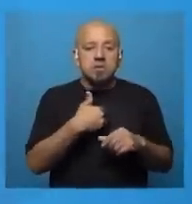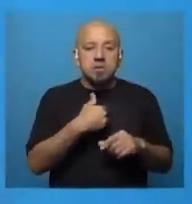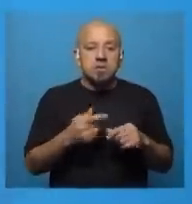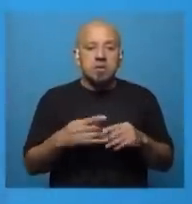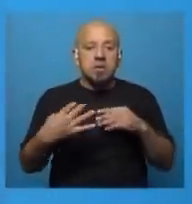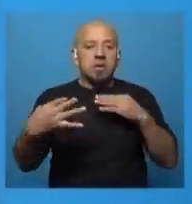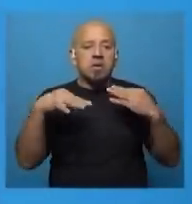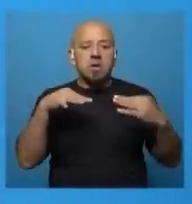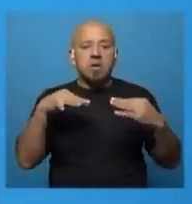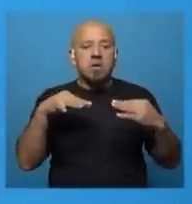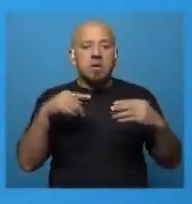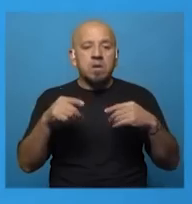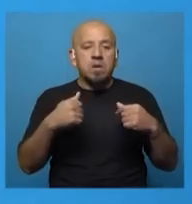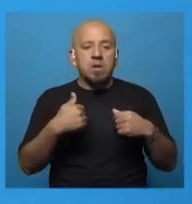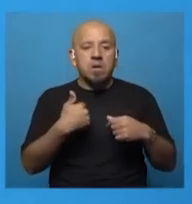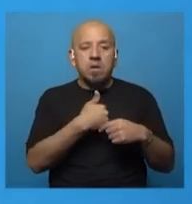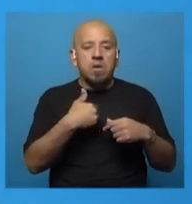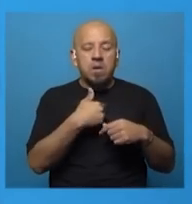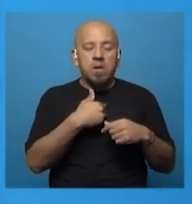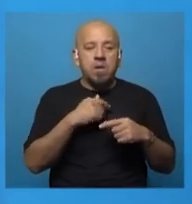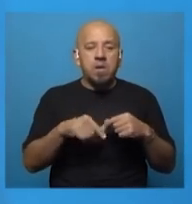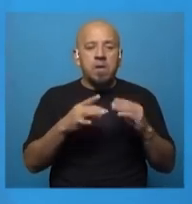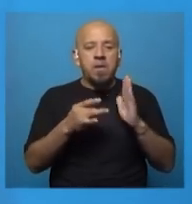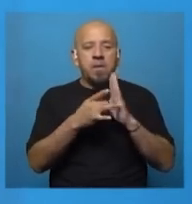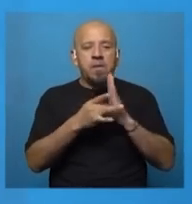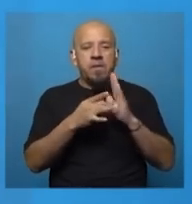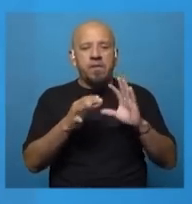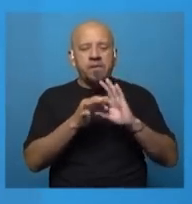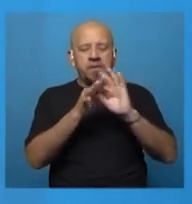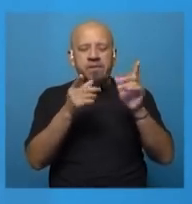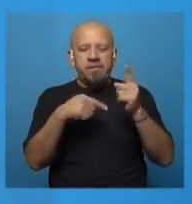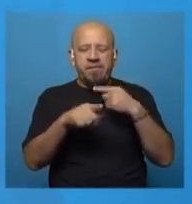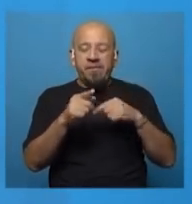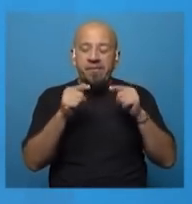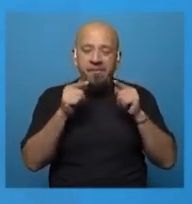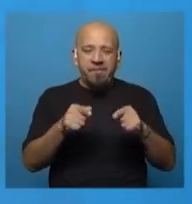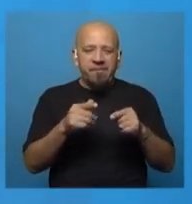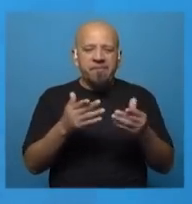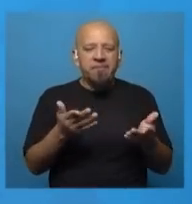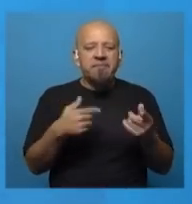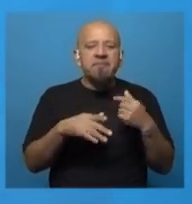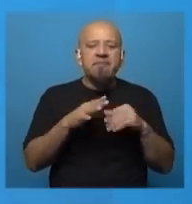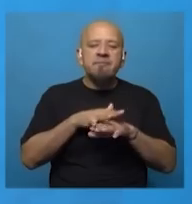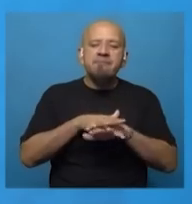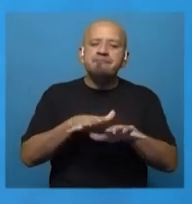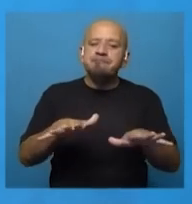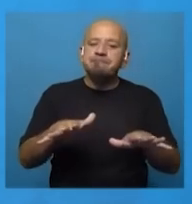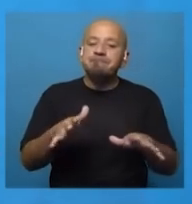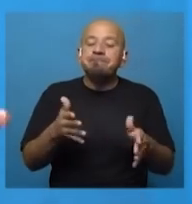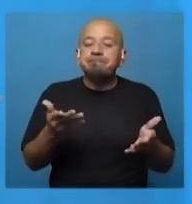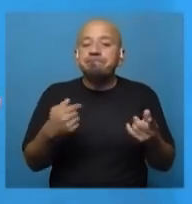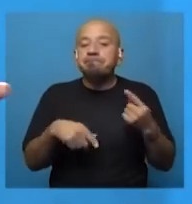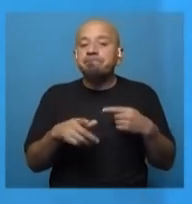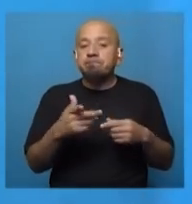oposición y es nuestro rol en la defensa la calidad institucional del país Si eso va a tener impactos en el terreno electoral